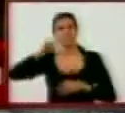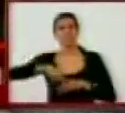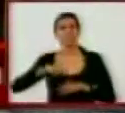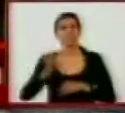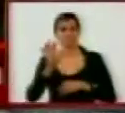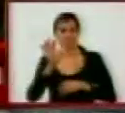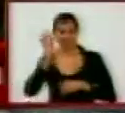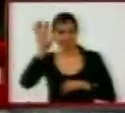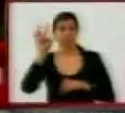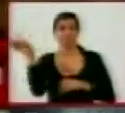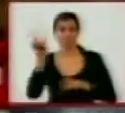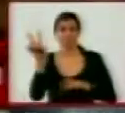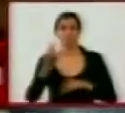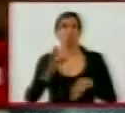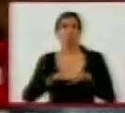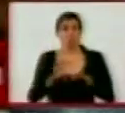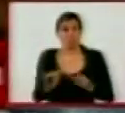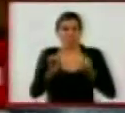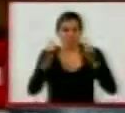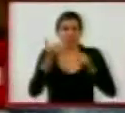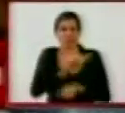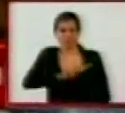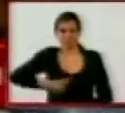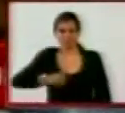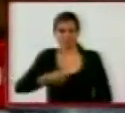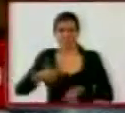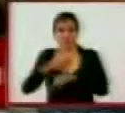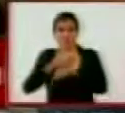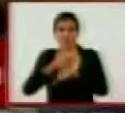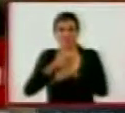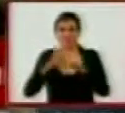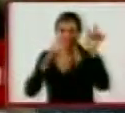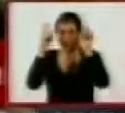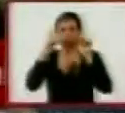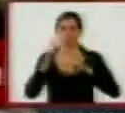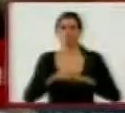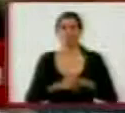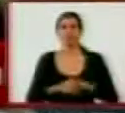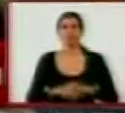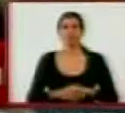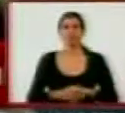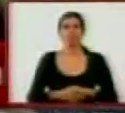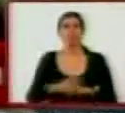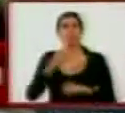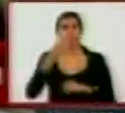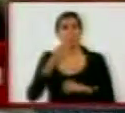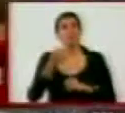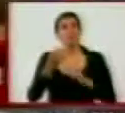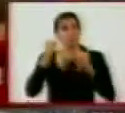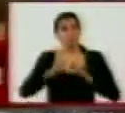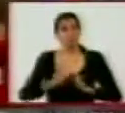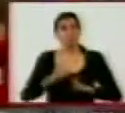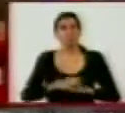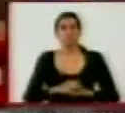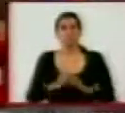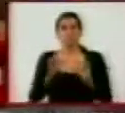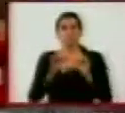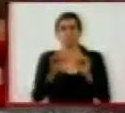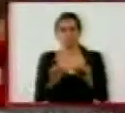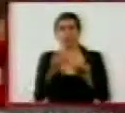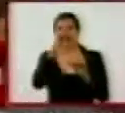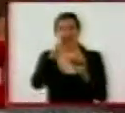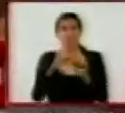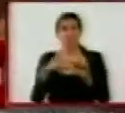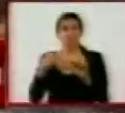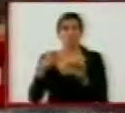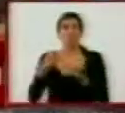país, que con la llegada del comandante supremo Hugo Chávez al poder, las políticas de unión se han fortalecido. Durante todos estos años de revolución bolivariana